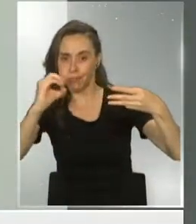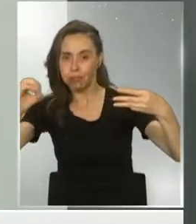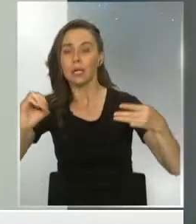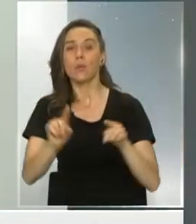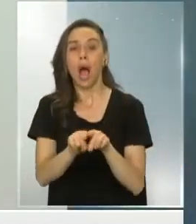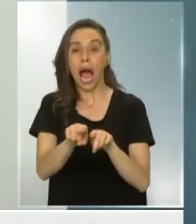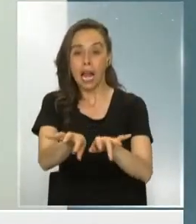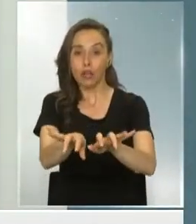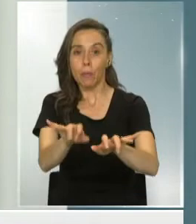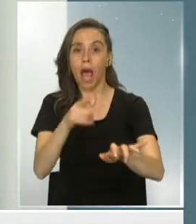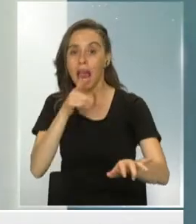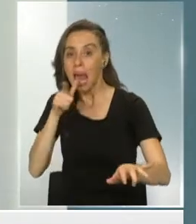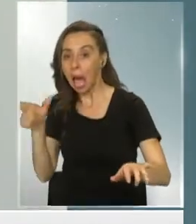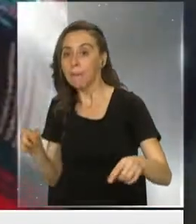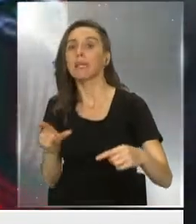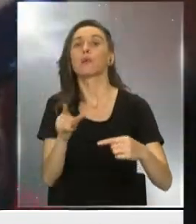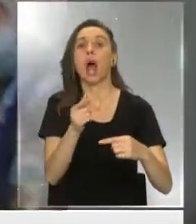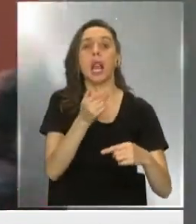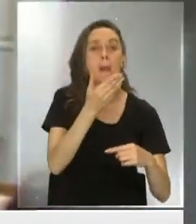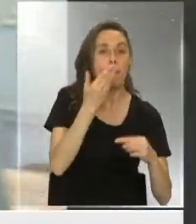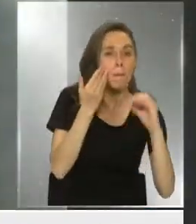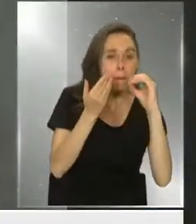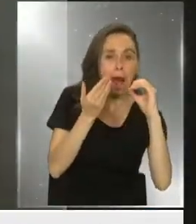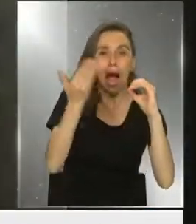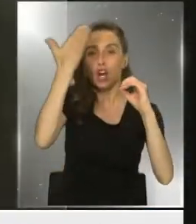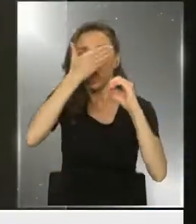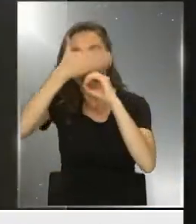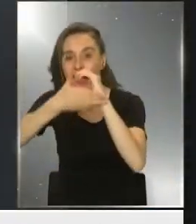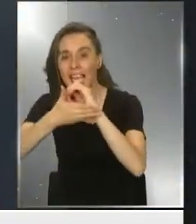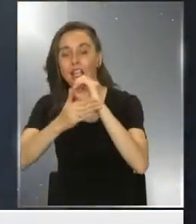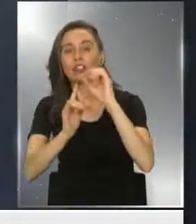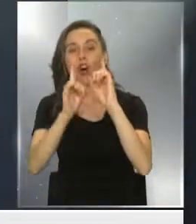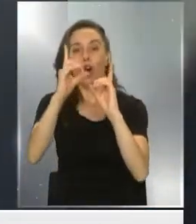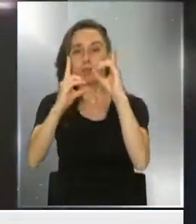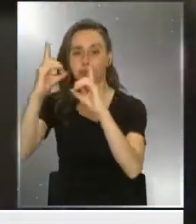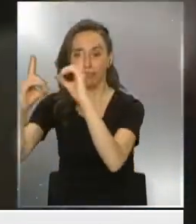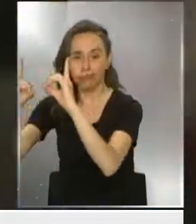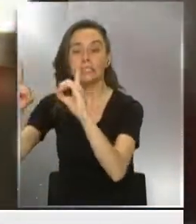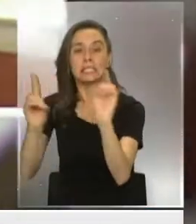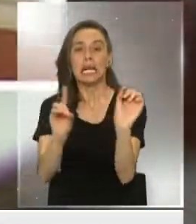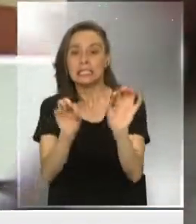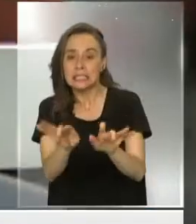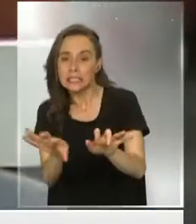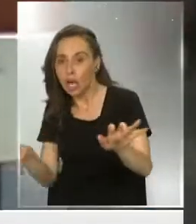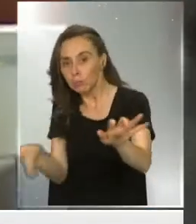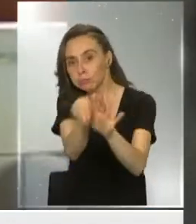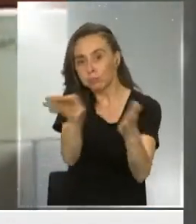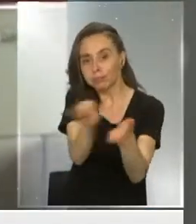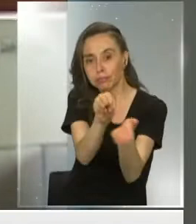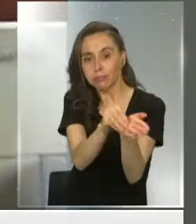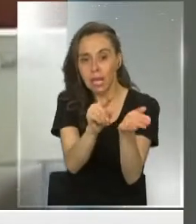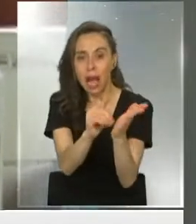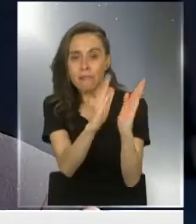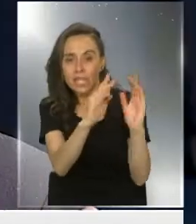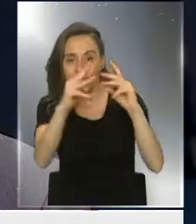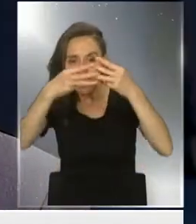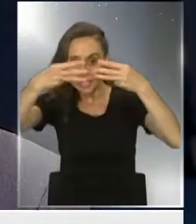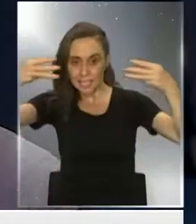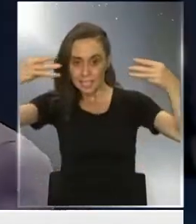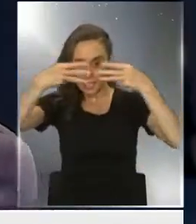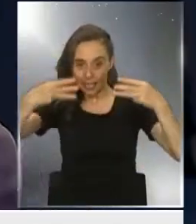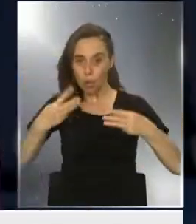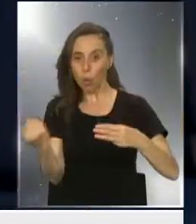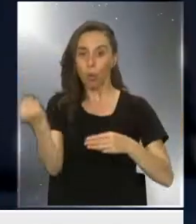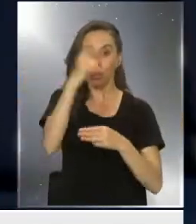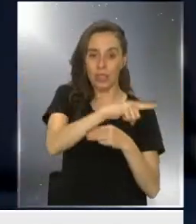lápiz, tomo las notas y las empiezo a escribir. Porque mi lógica, yo pensaba, tenía todo claro. O sea, esta es la cantidad de música que se puede producir por